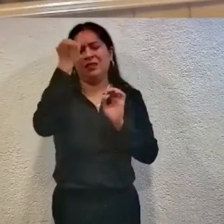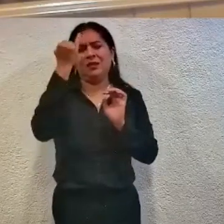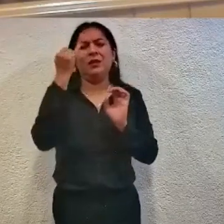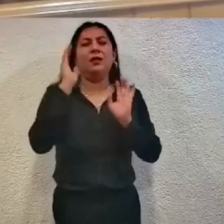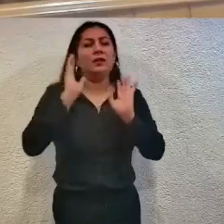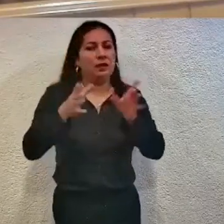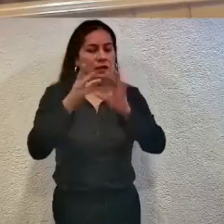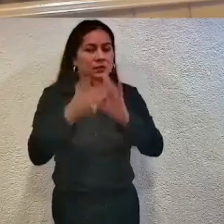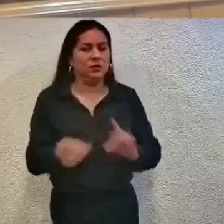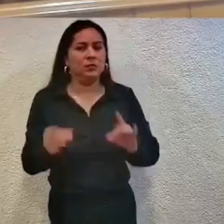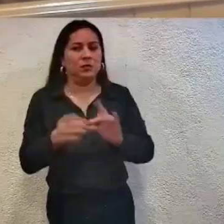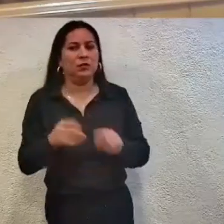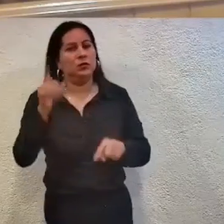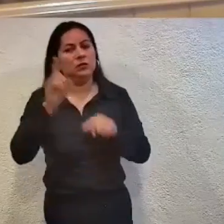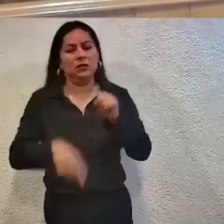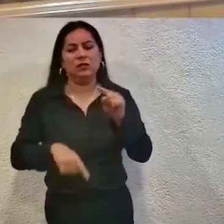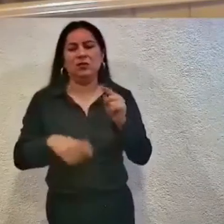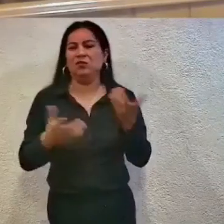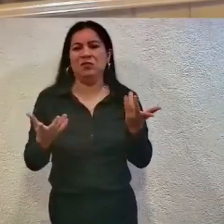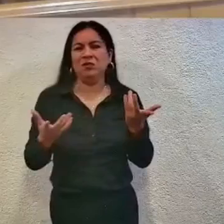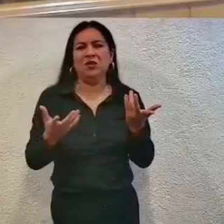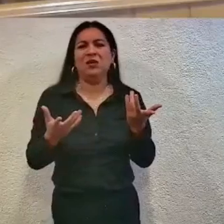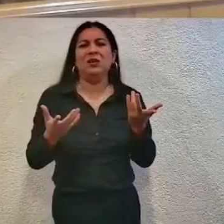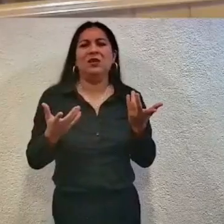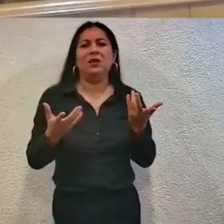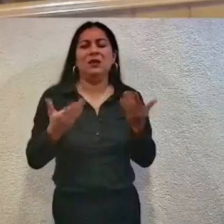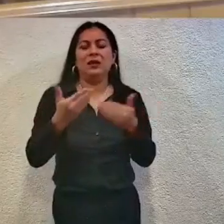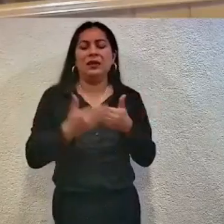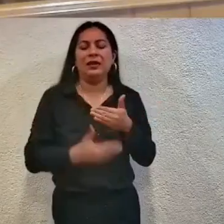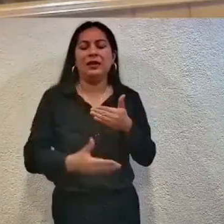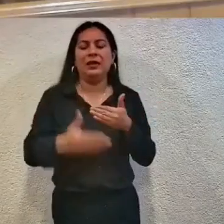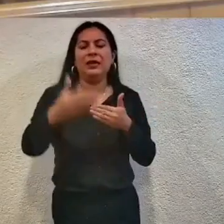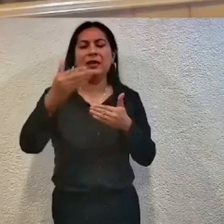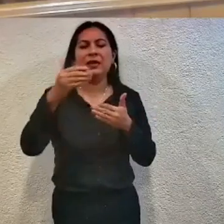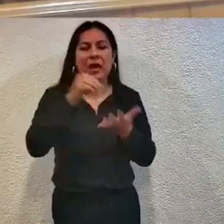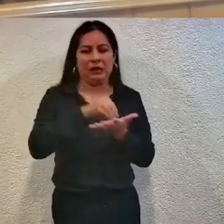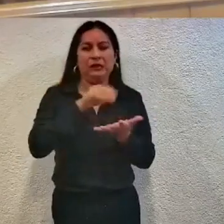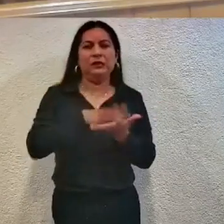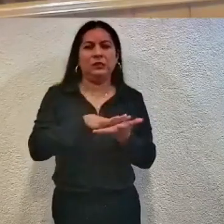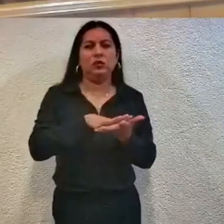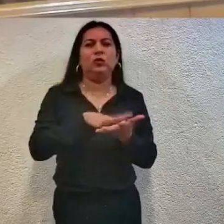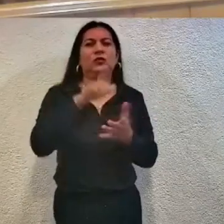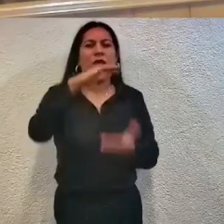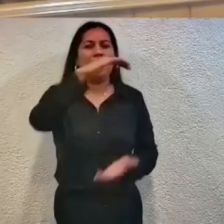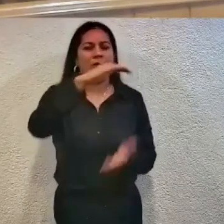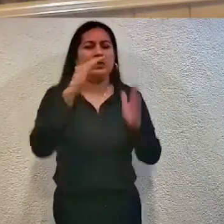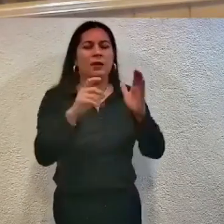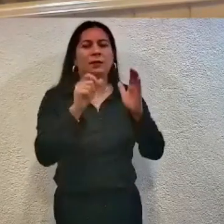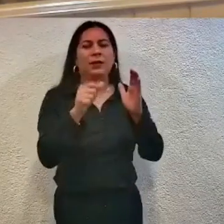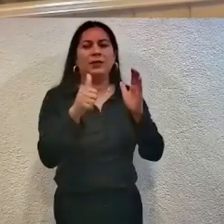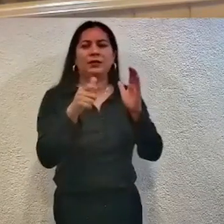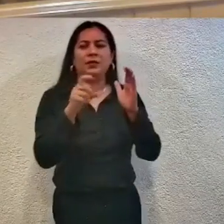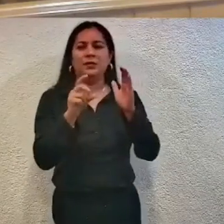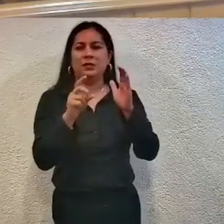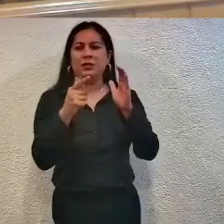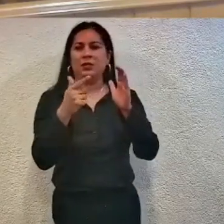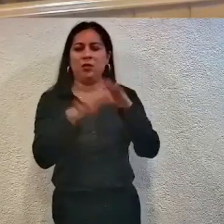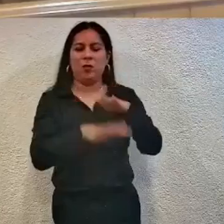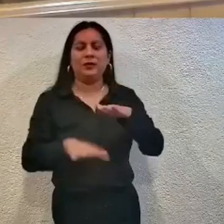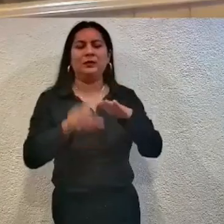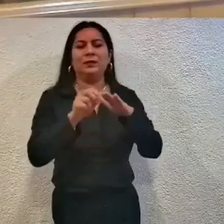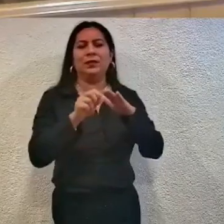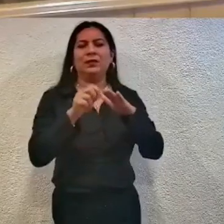quinta, cuyo supuesto ya fue referido, se declaró ineficaz el disenso tendente a su acreditación respecto de las